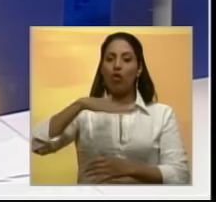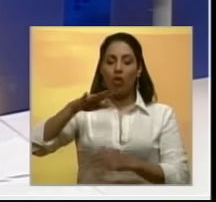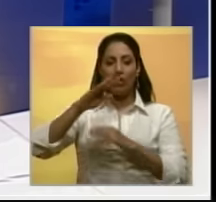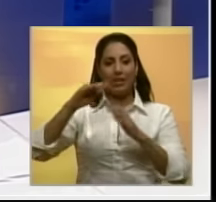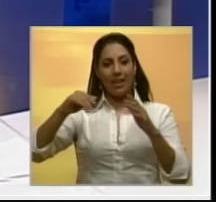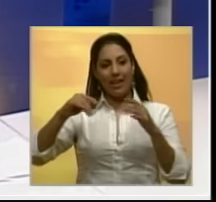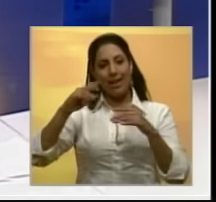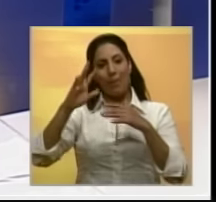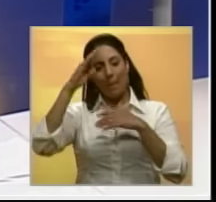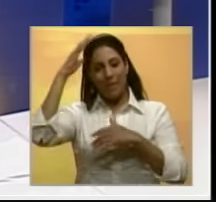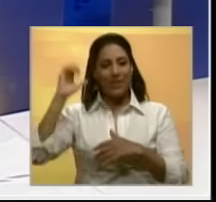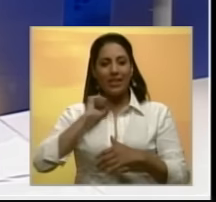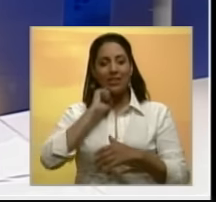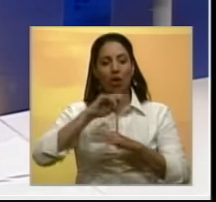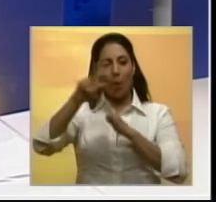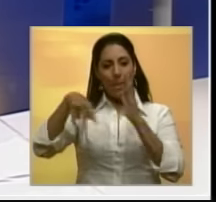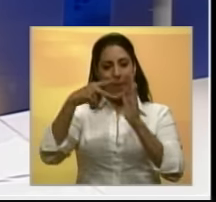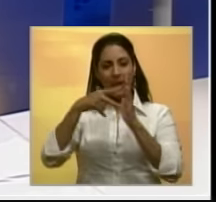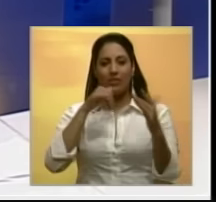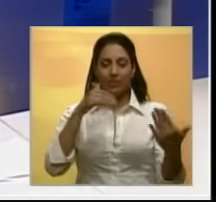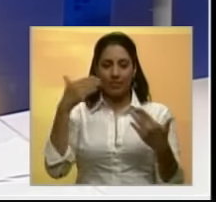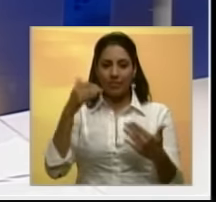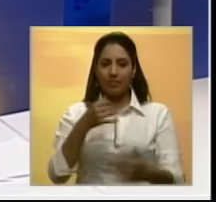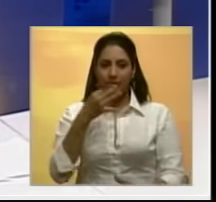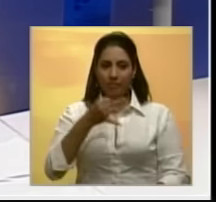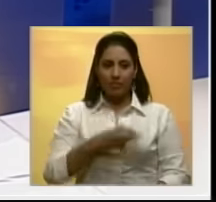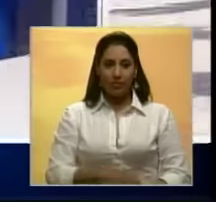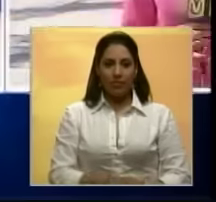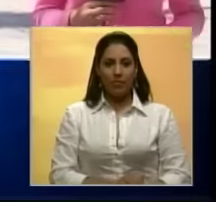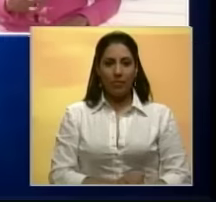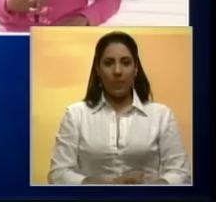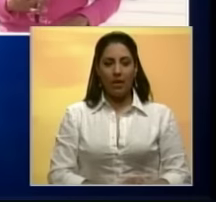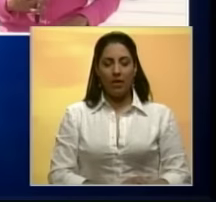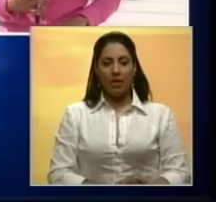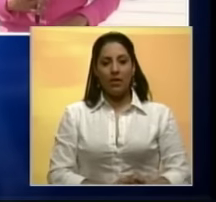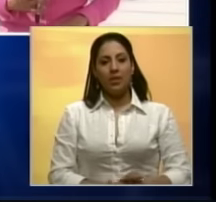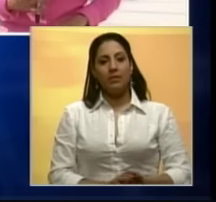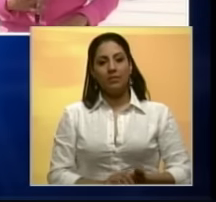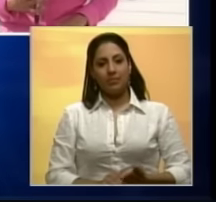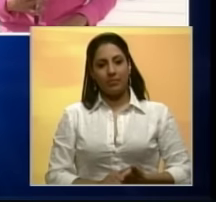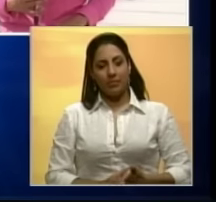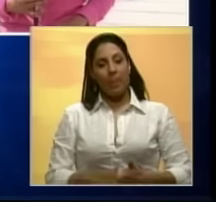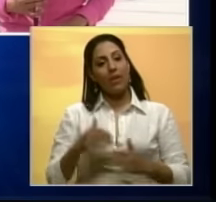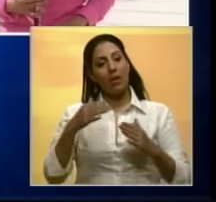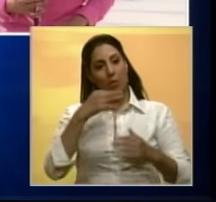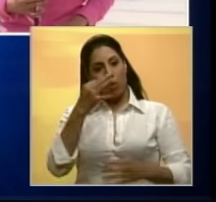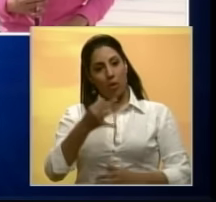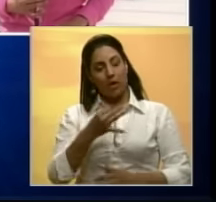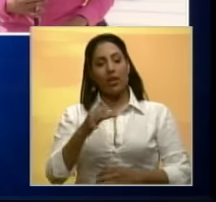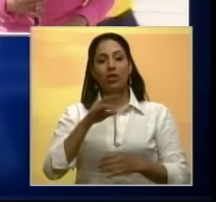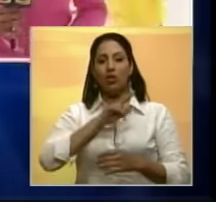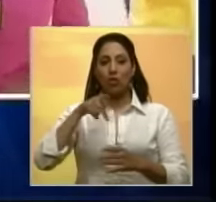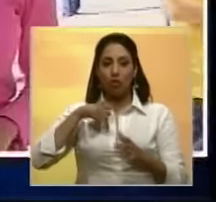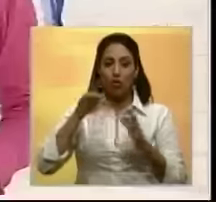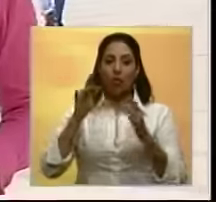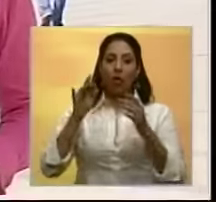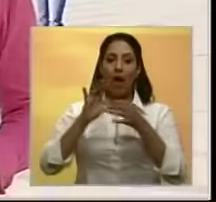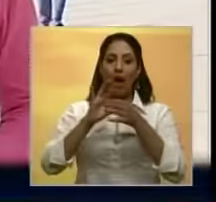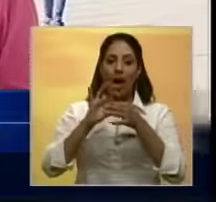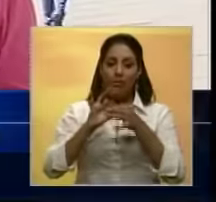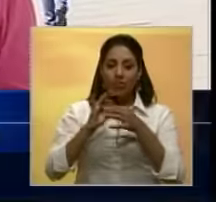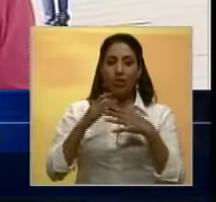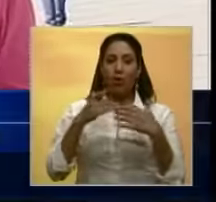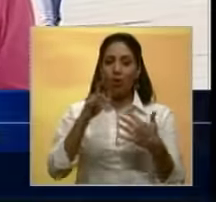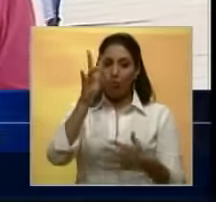Parque Central. Maoli Aldana nos amplía la información. Adelante, Maoli, buenas tardes. Buenas tardes, Endrina, Néstor, amigos de toda Venezuela. En